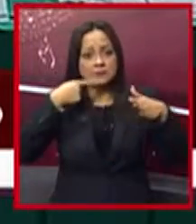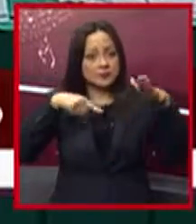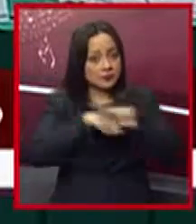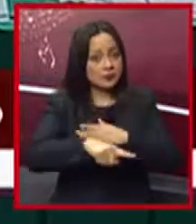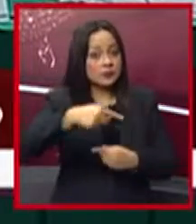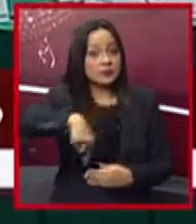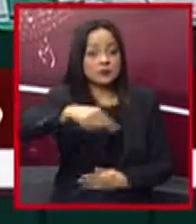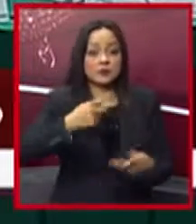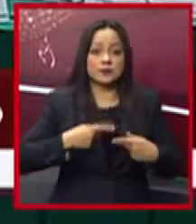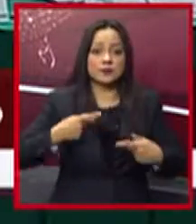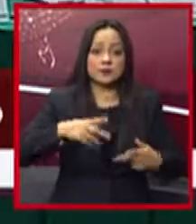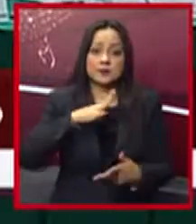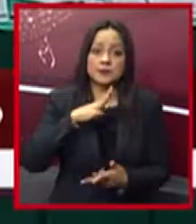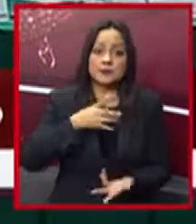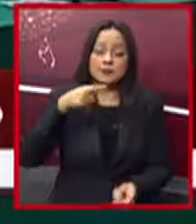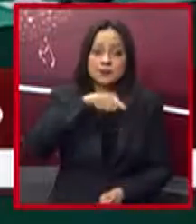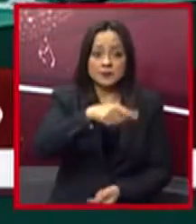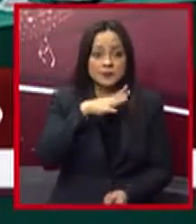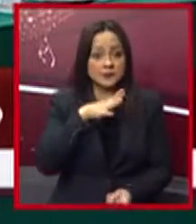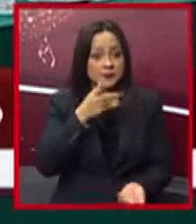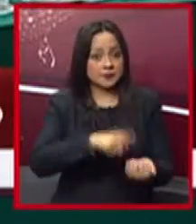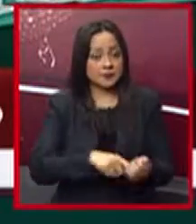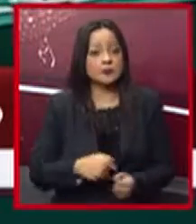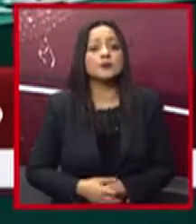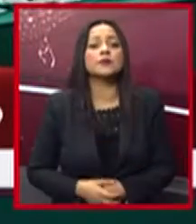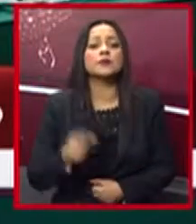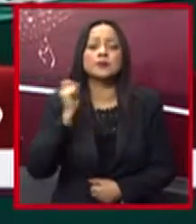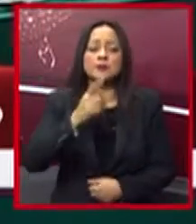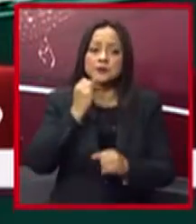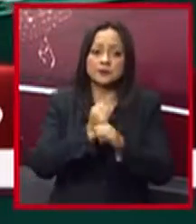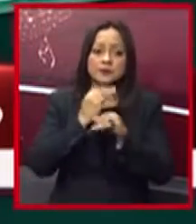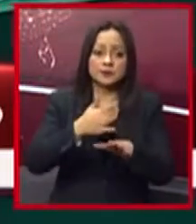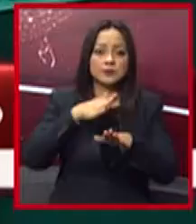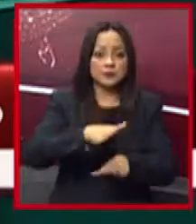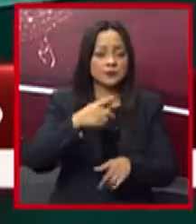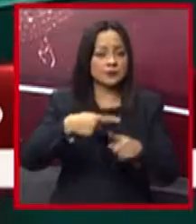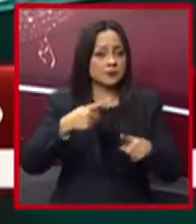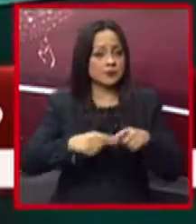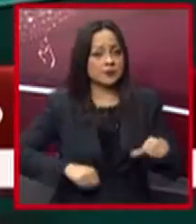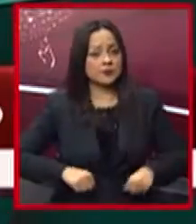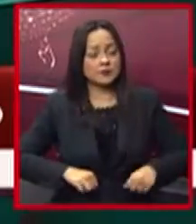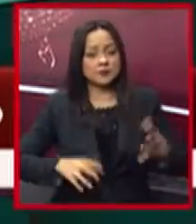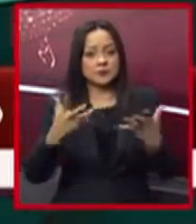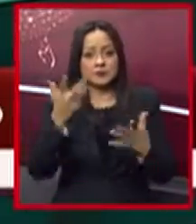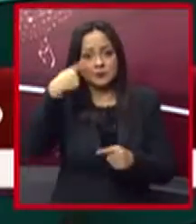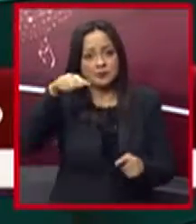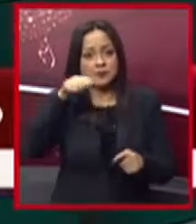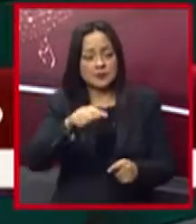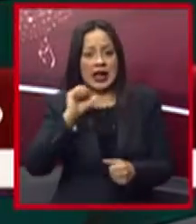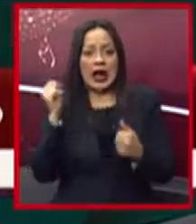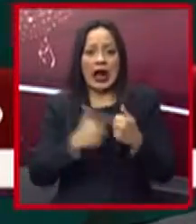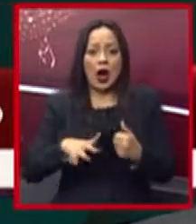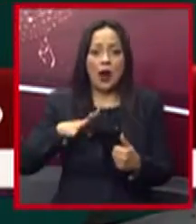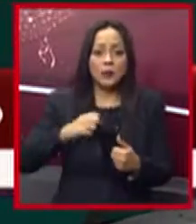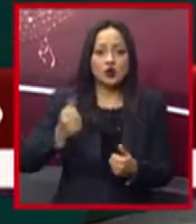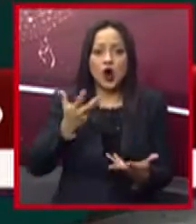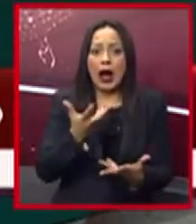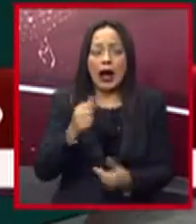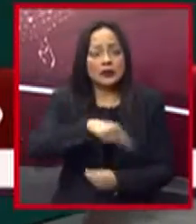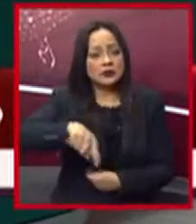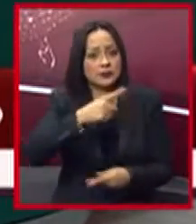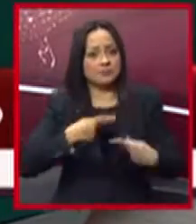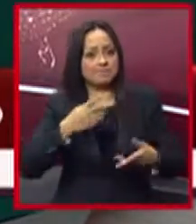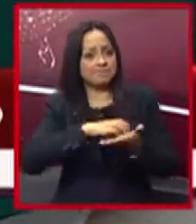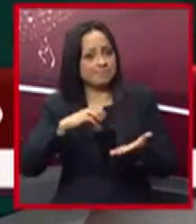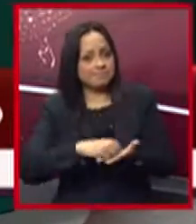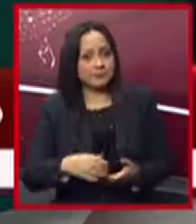ciudadanía ha presentado ante el organismo, así como obtener información sobre las acciones que se están realizando para evitar el abuso hacia los